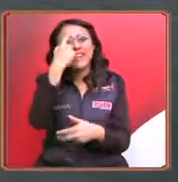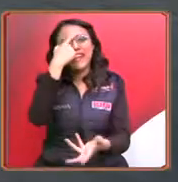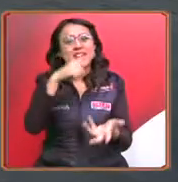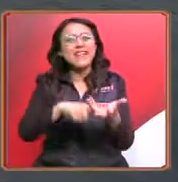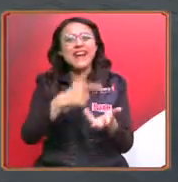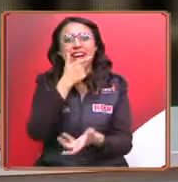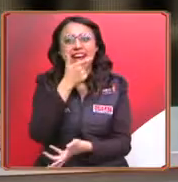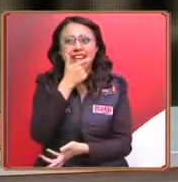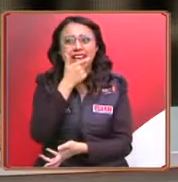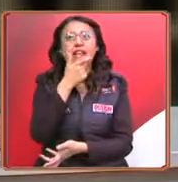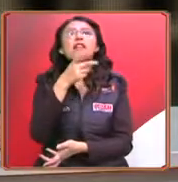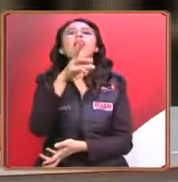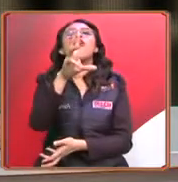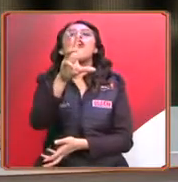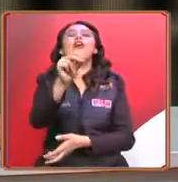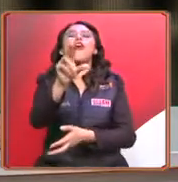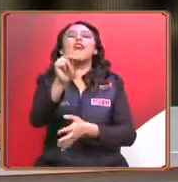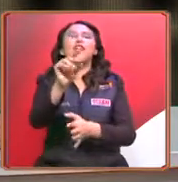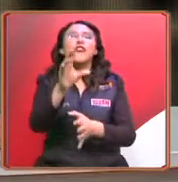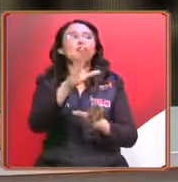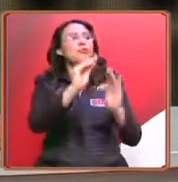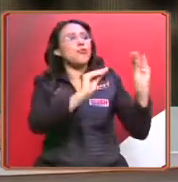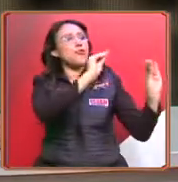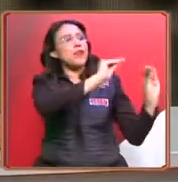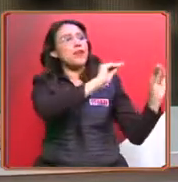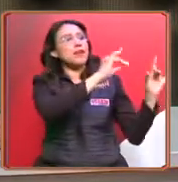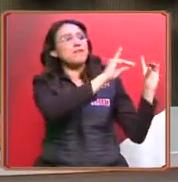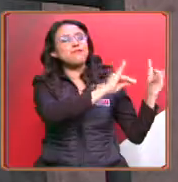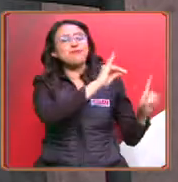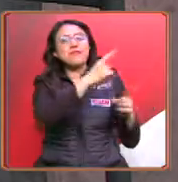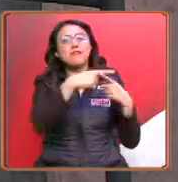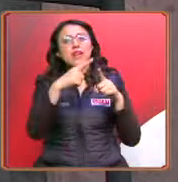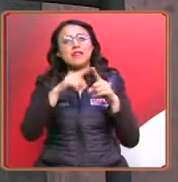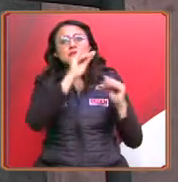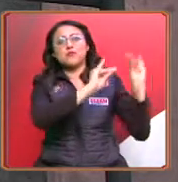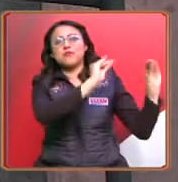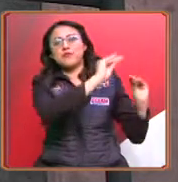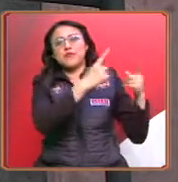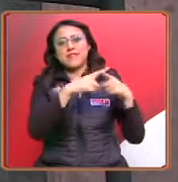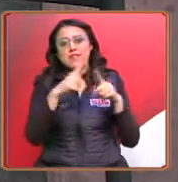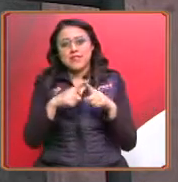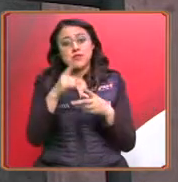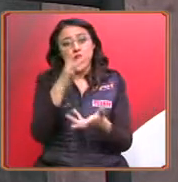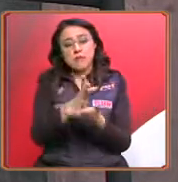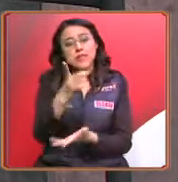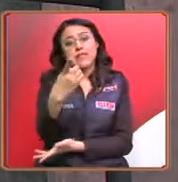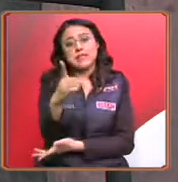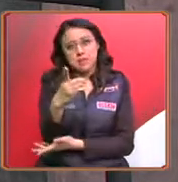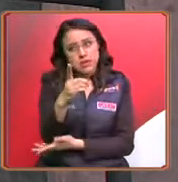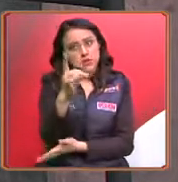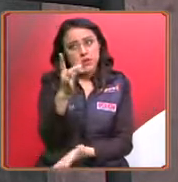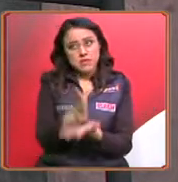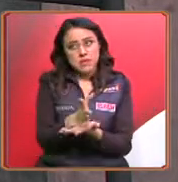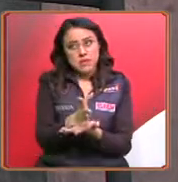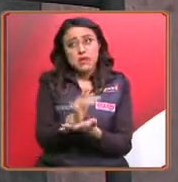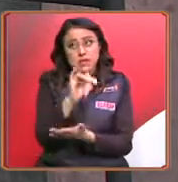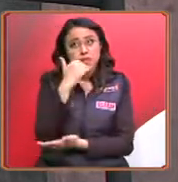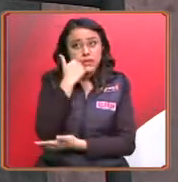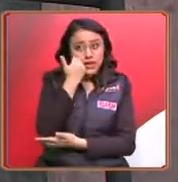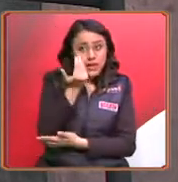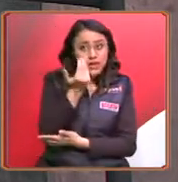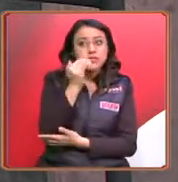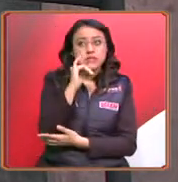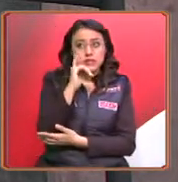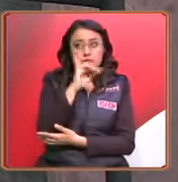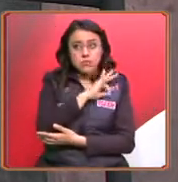No, digo decorado. Ah, decorado inglés. Pon un decorado inglés. Nada más por siempre. Va. ¿Te parece? Ahí lo